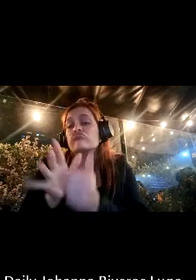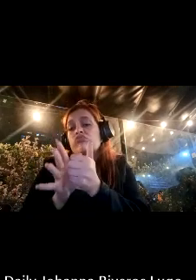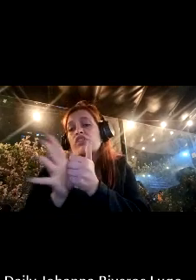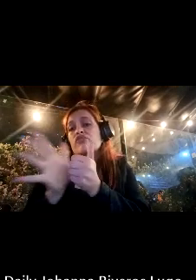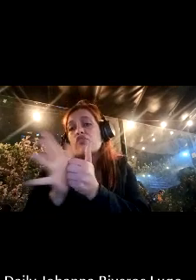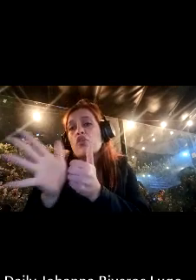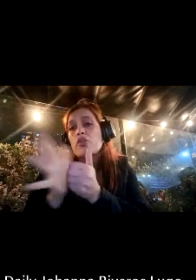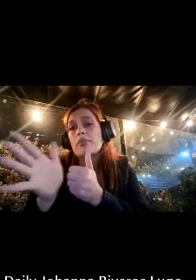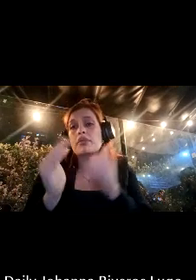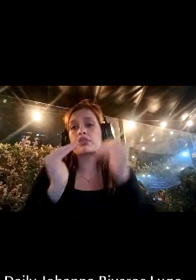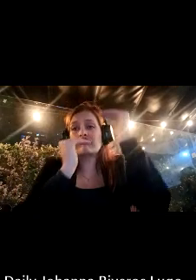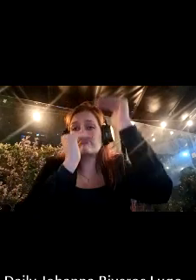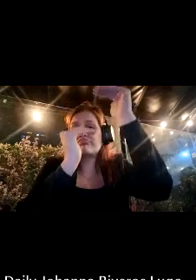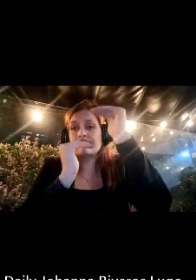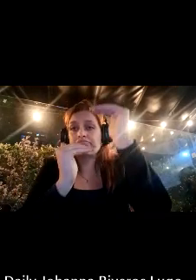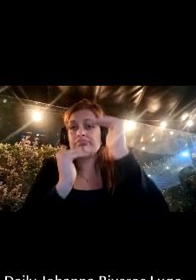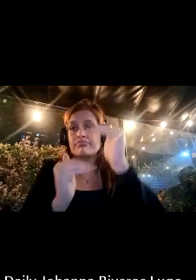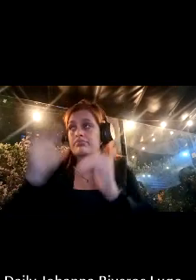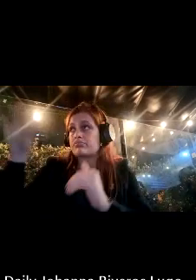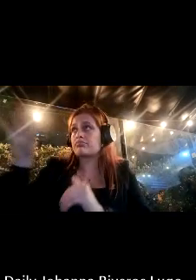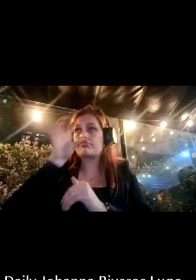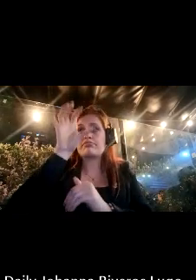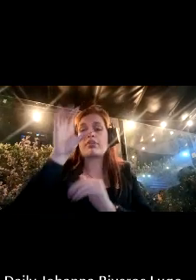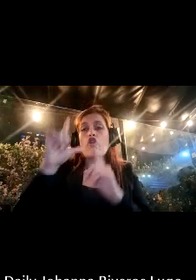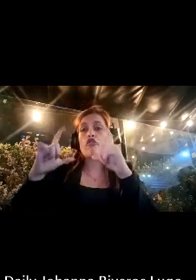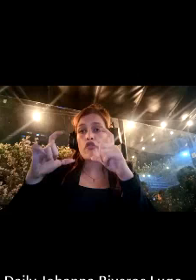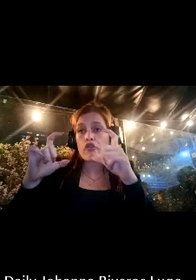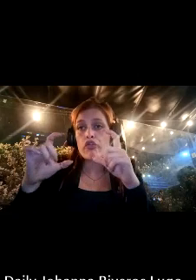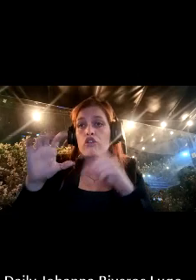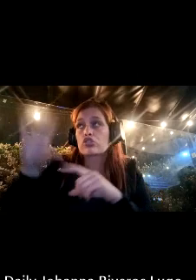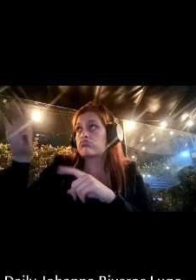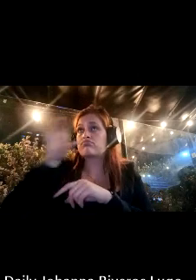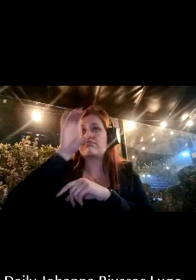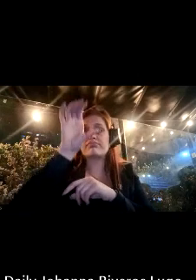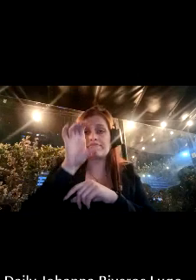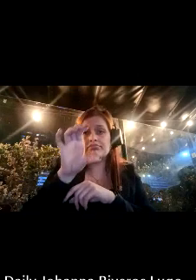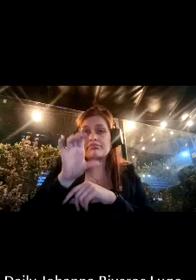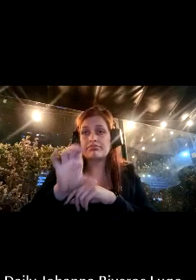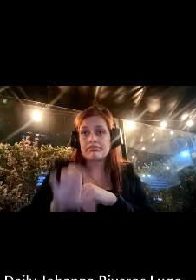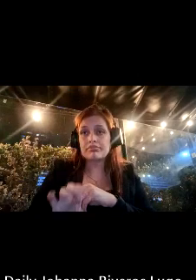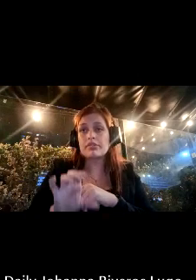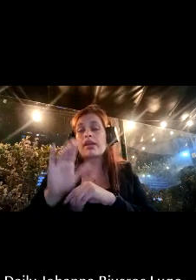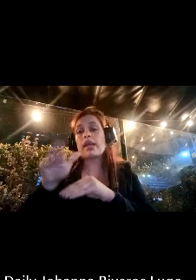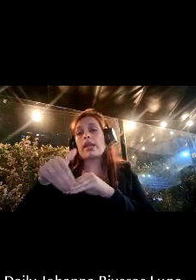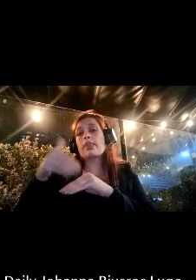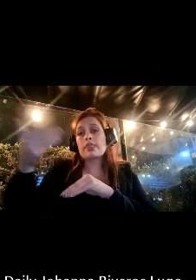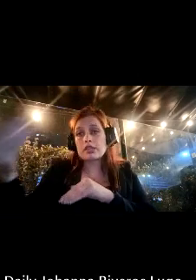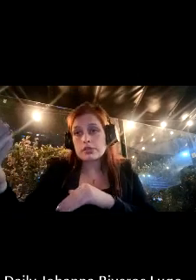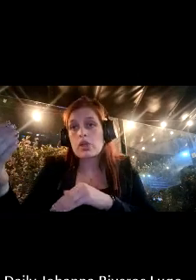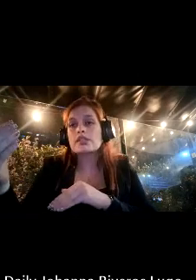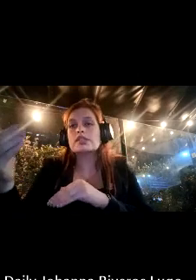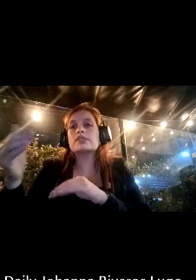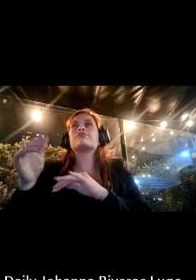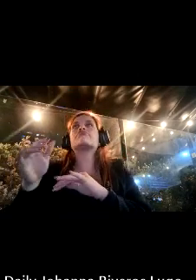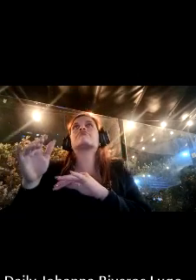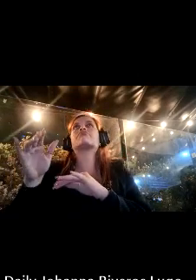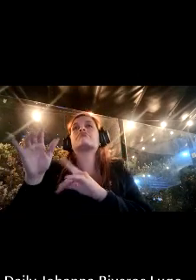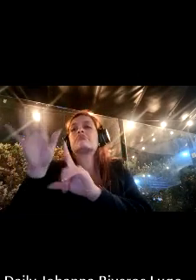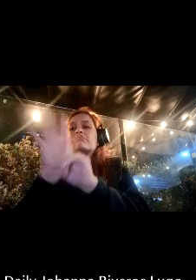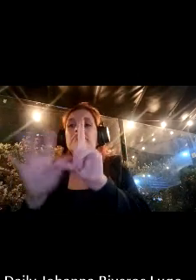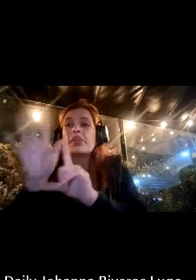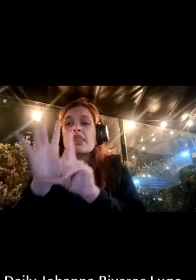plasmes cada uno de estos pasos. Y grabas aparte el video del experimento, solamente lo grabas y en